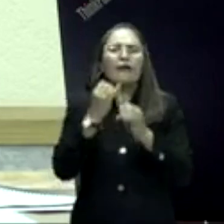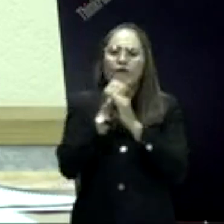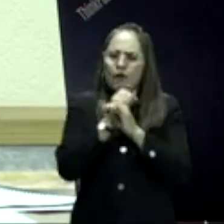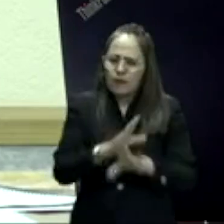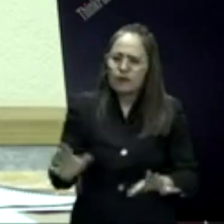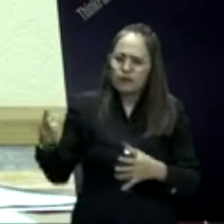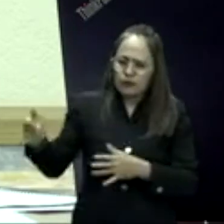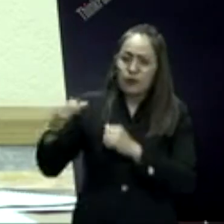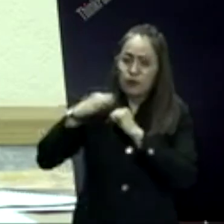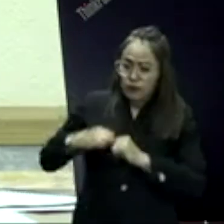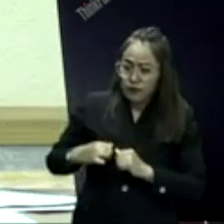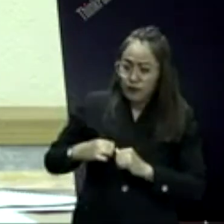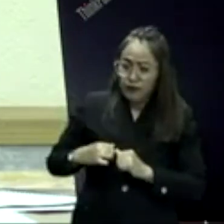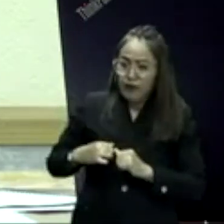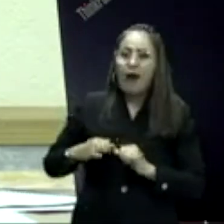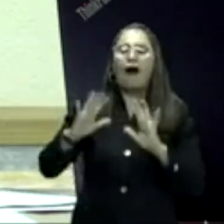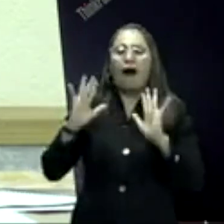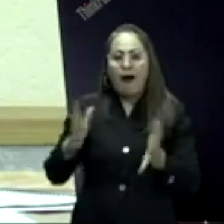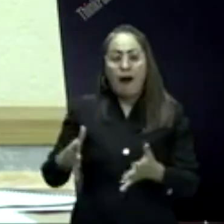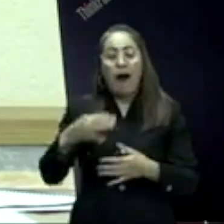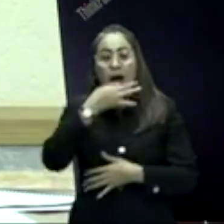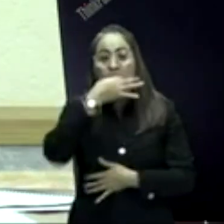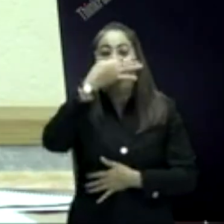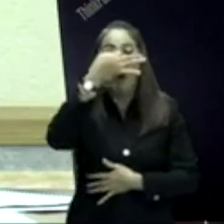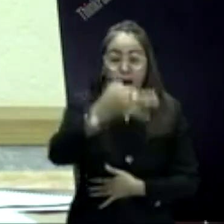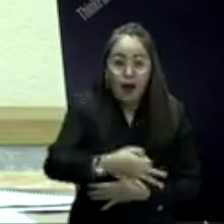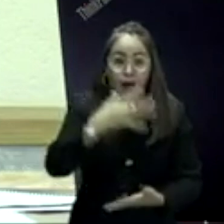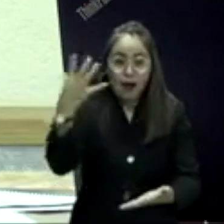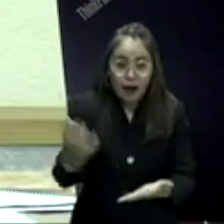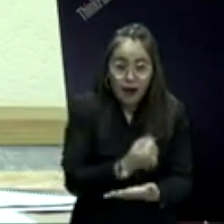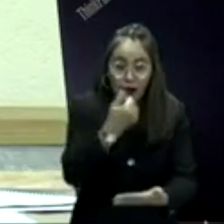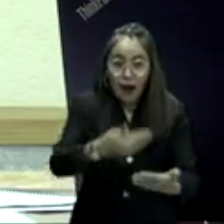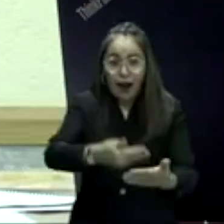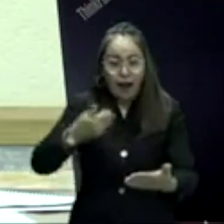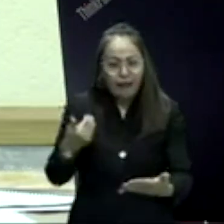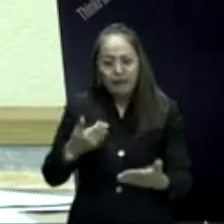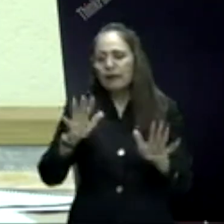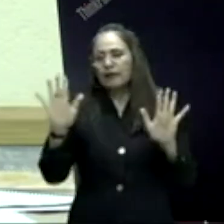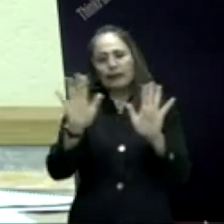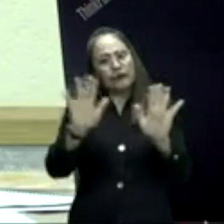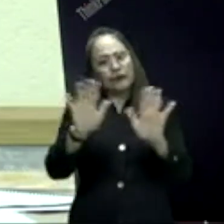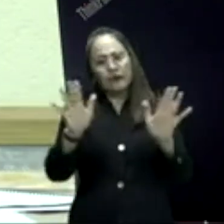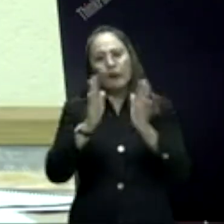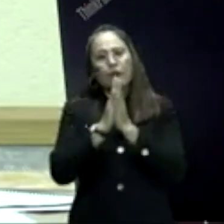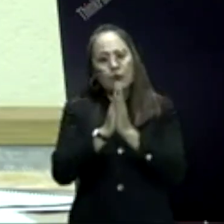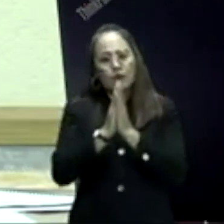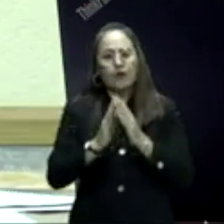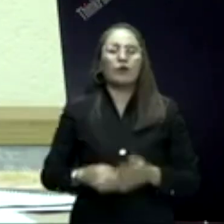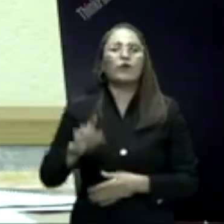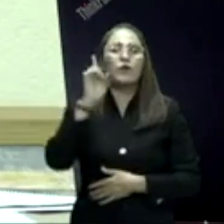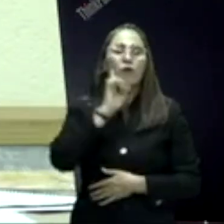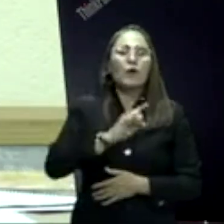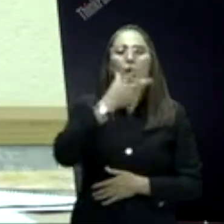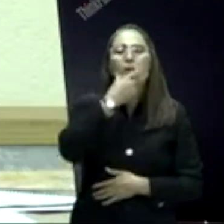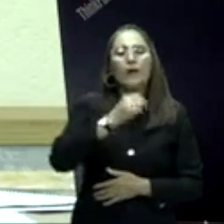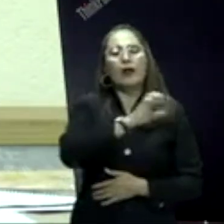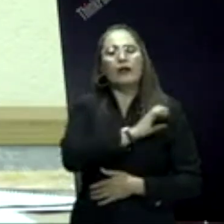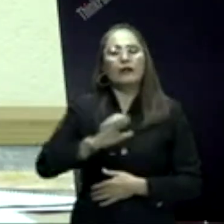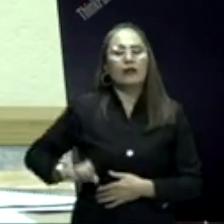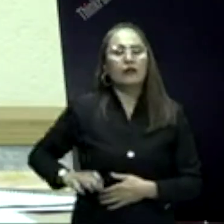autoridades electorales antes de proclamar victorias anticipadas. Las candidaturas están pretendiendo